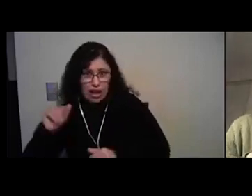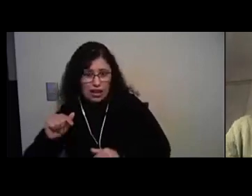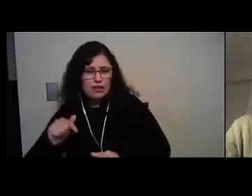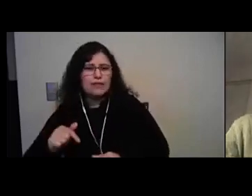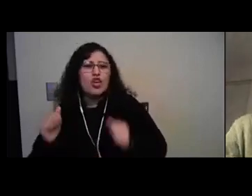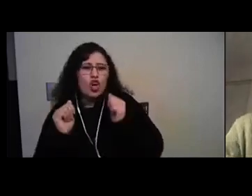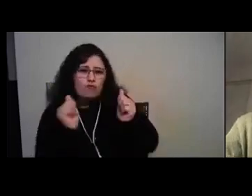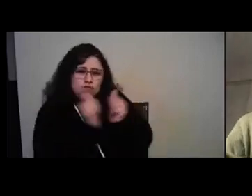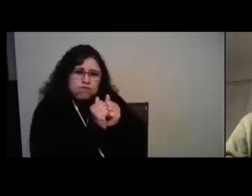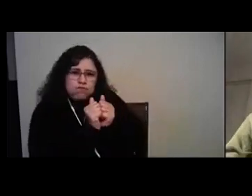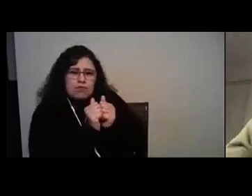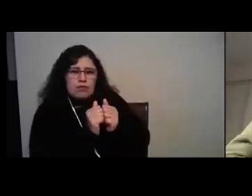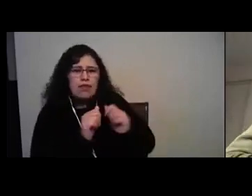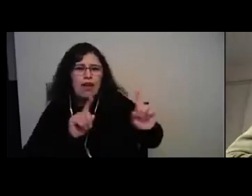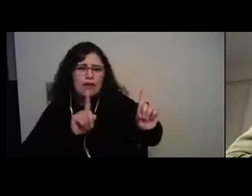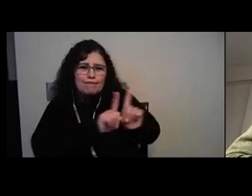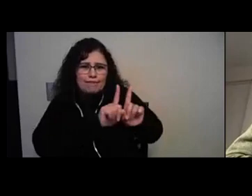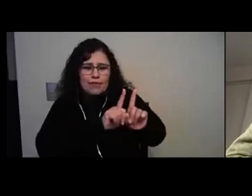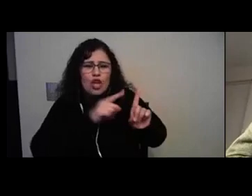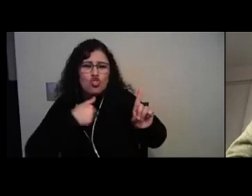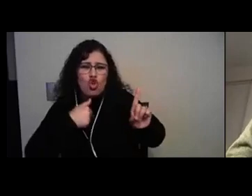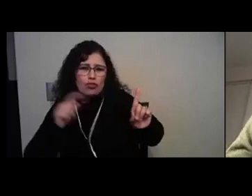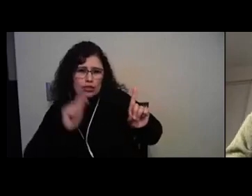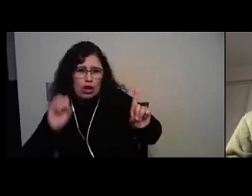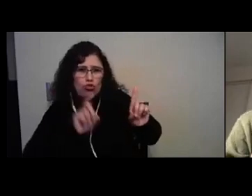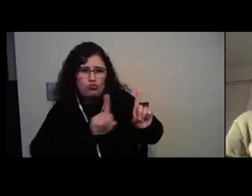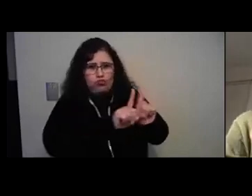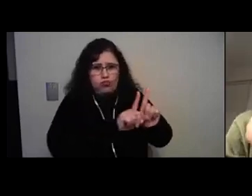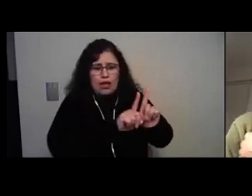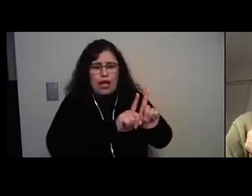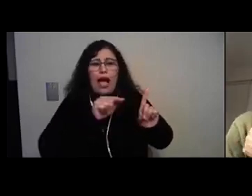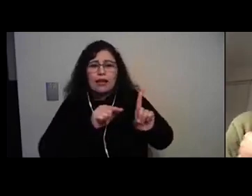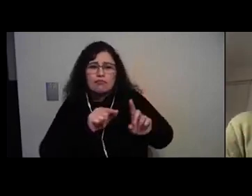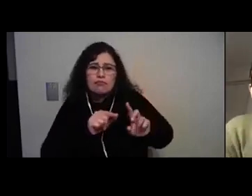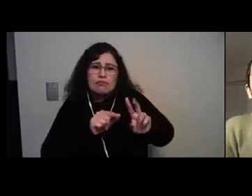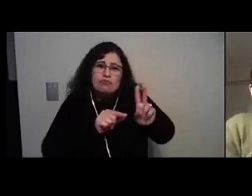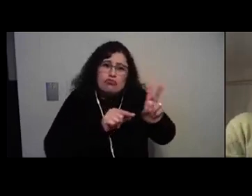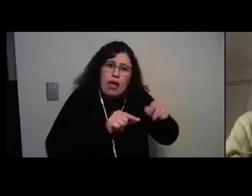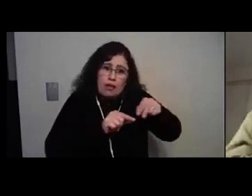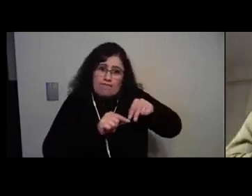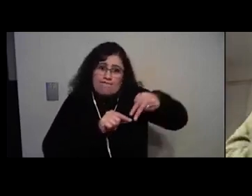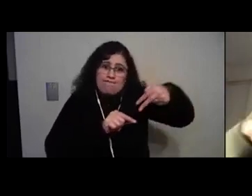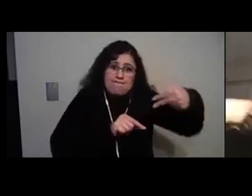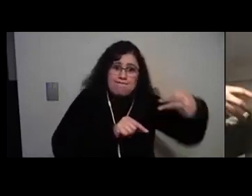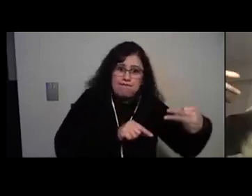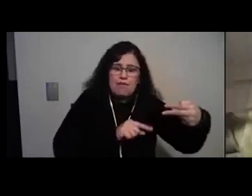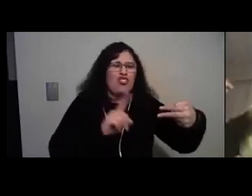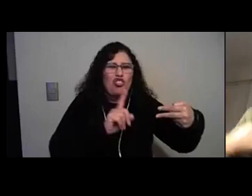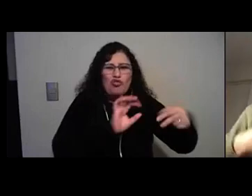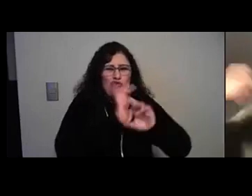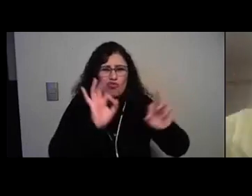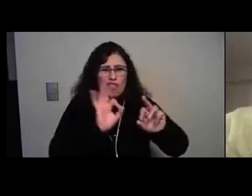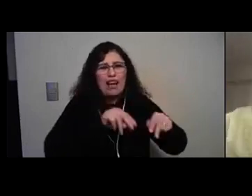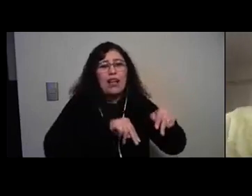va a tender a caerse hacia el lado sano, va a tender a caerse siempre hacia el lado afectado, ¿ya? Sin respuesta o